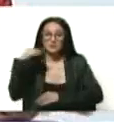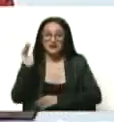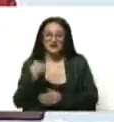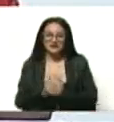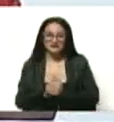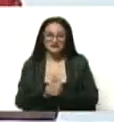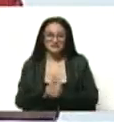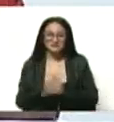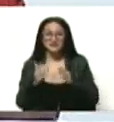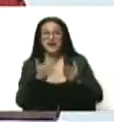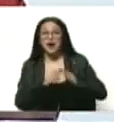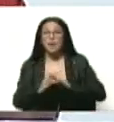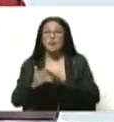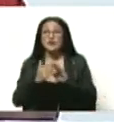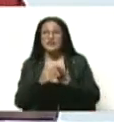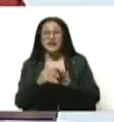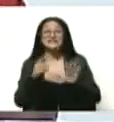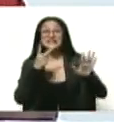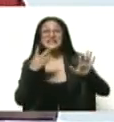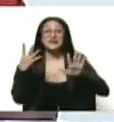en las calles fue el 79%.